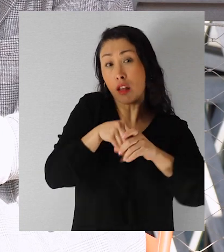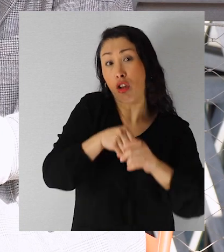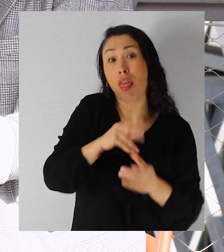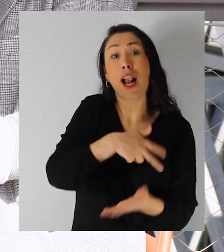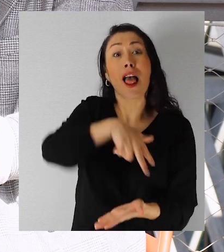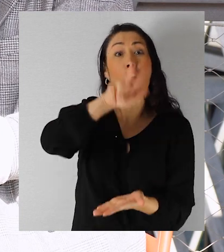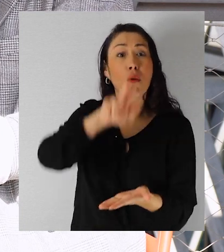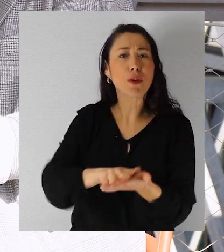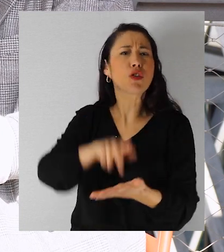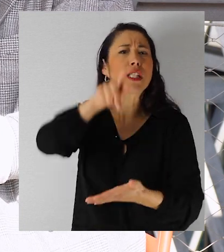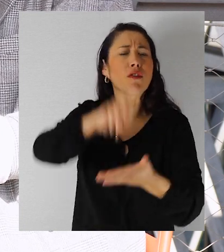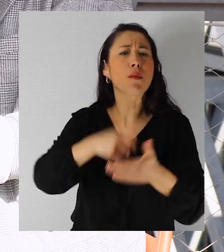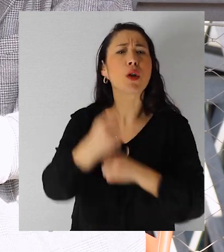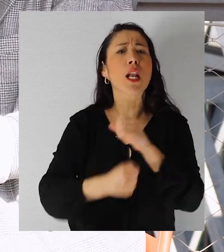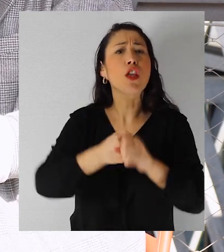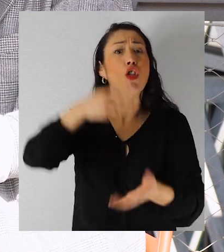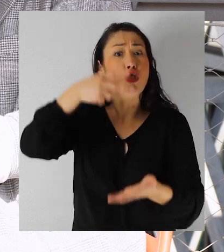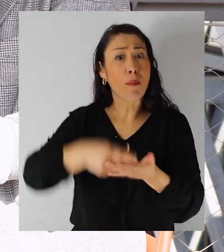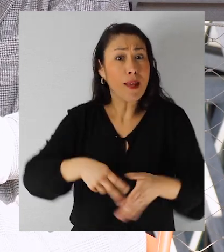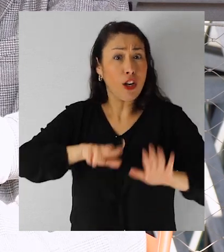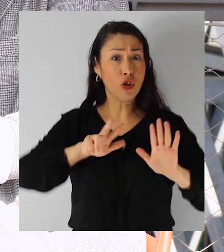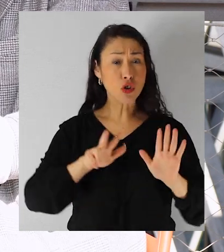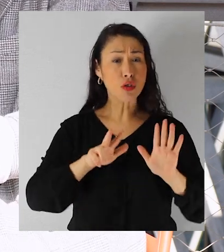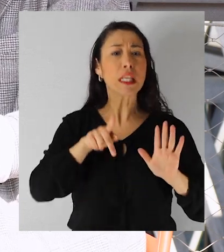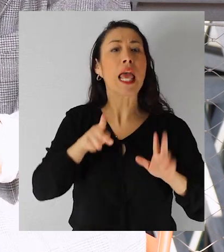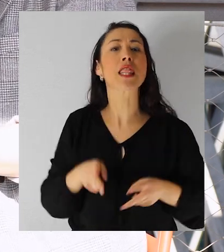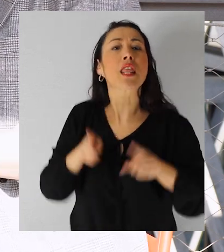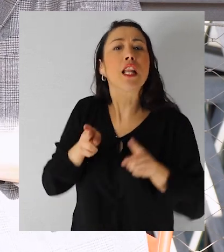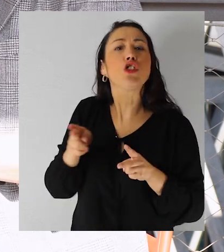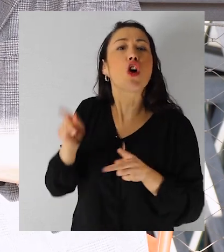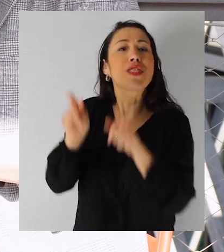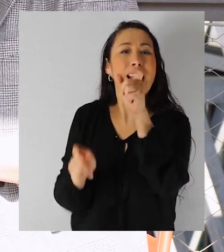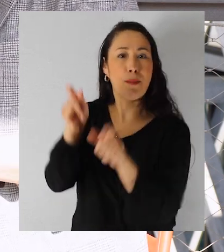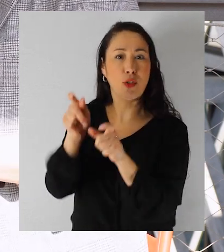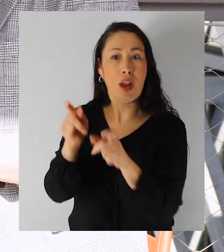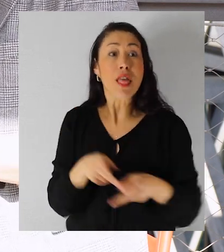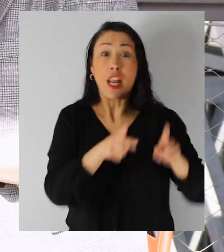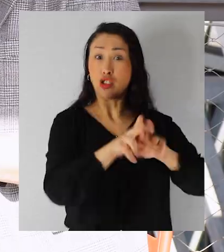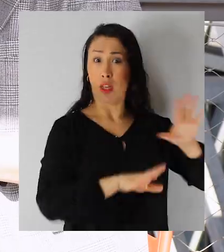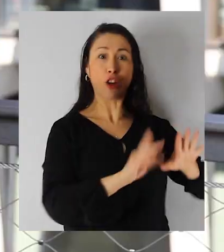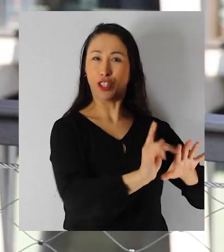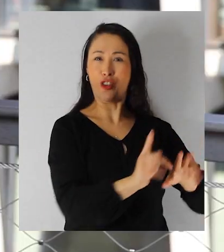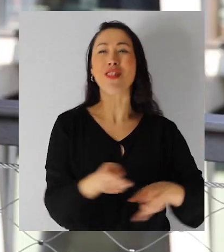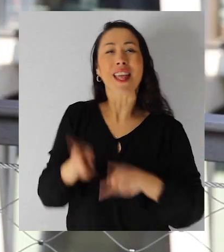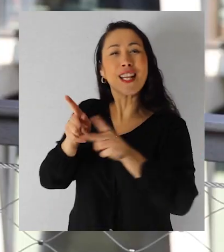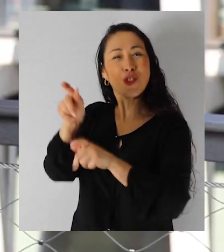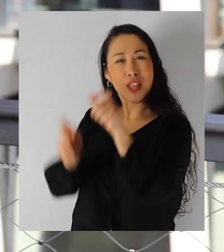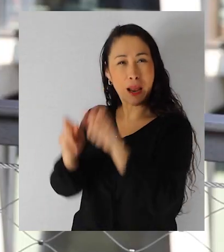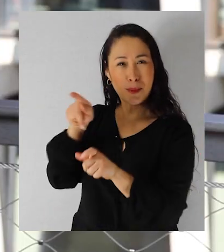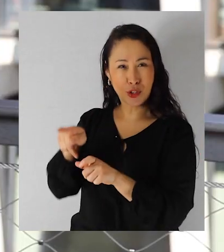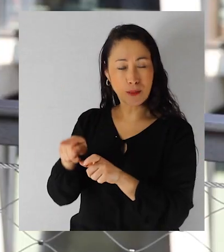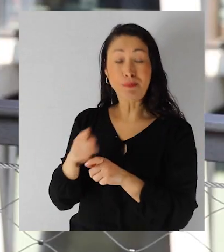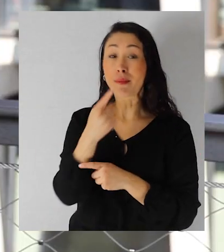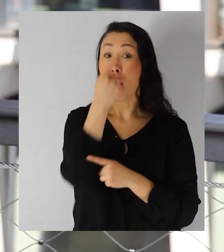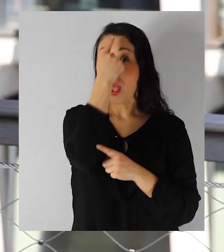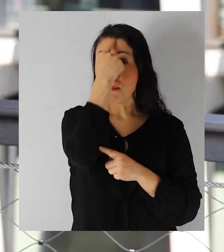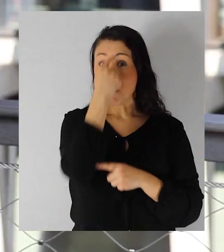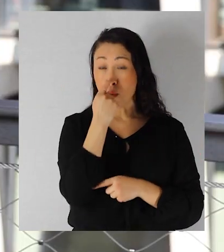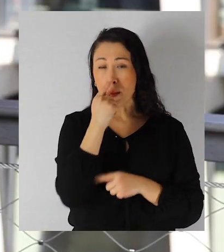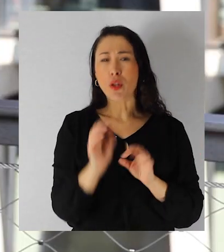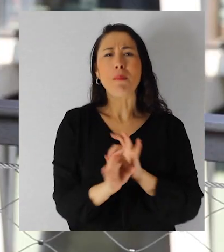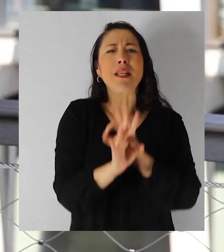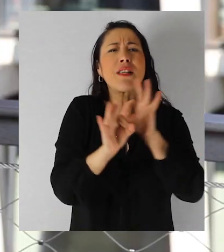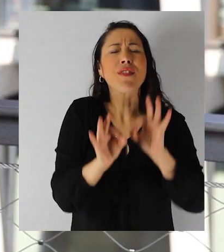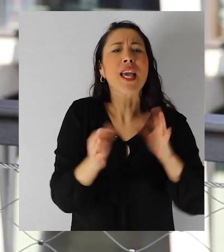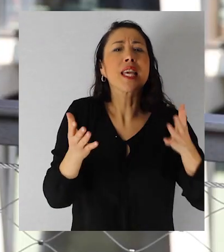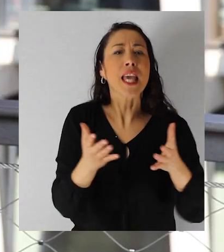que es una convención que firmó Chile el año 2008, es el derecho de las personas, no de las cosas. Y los monumentos tienen la